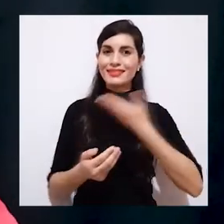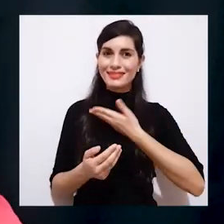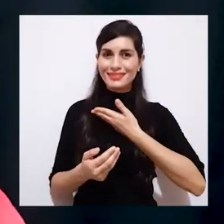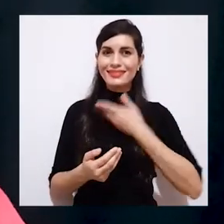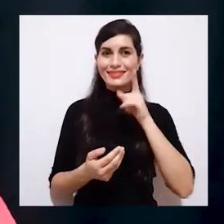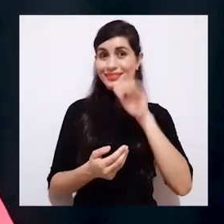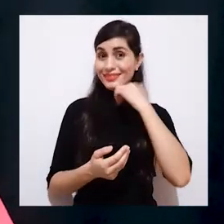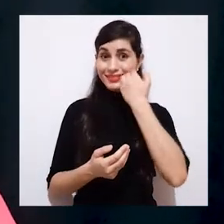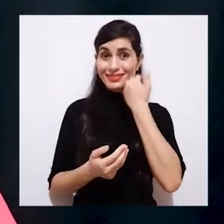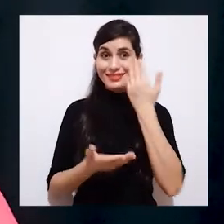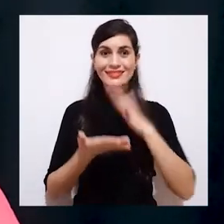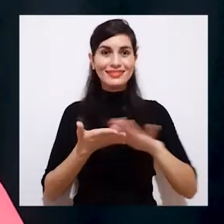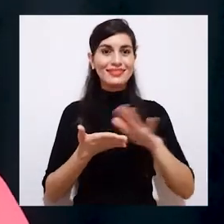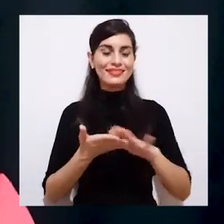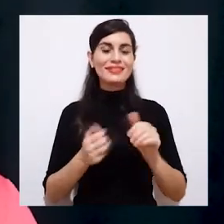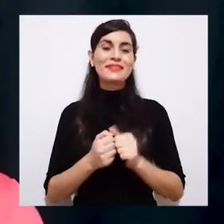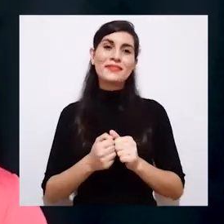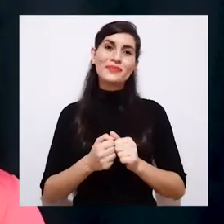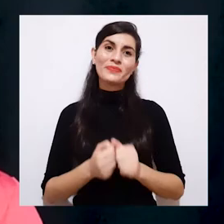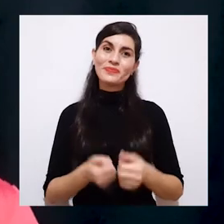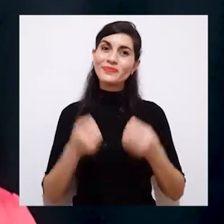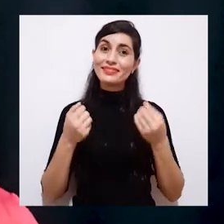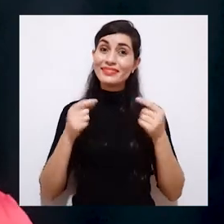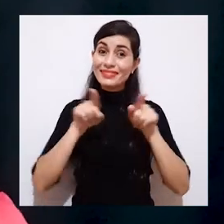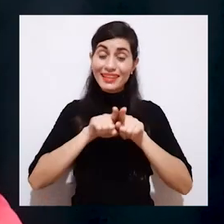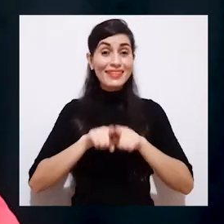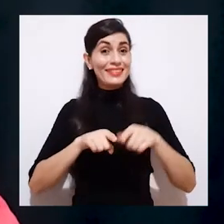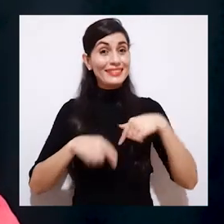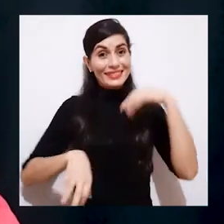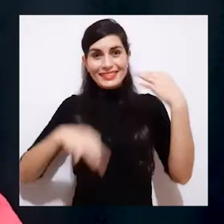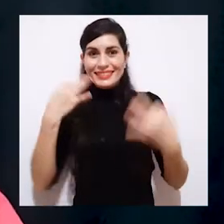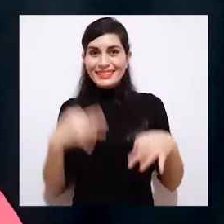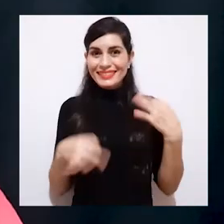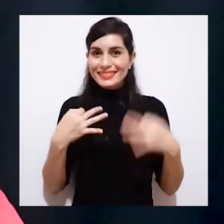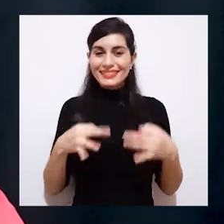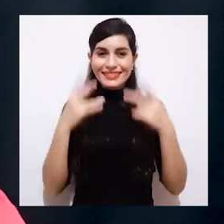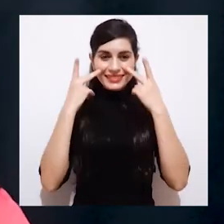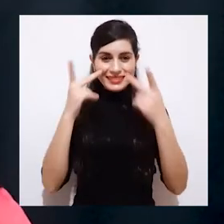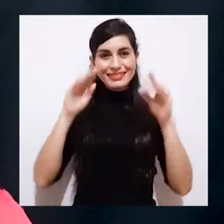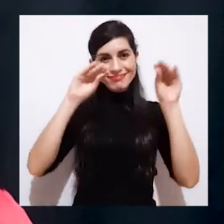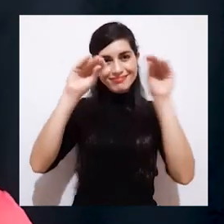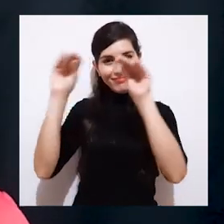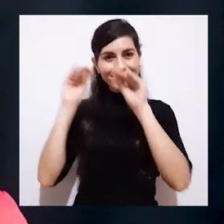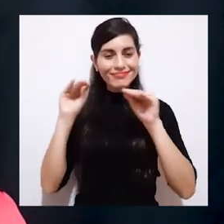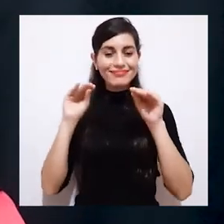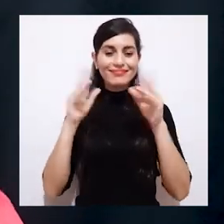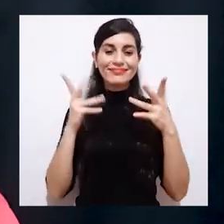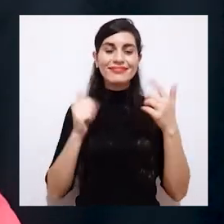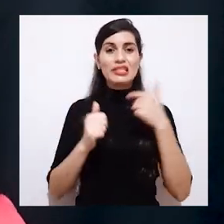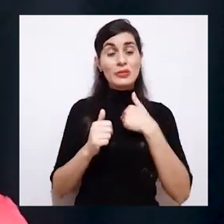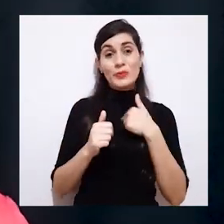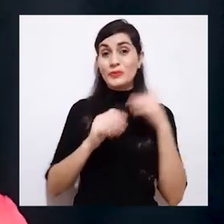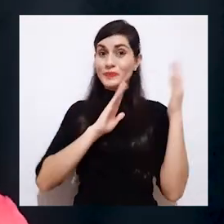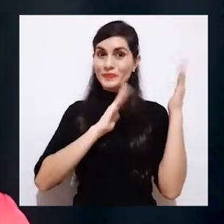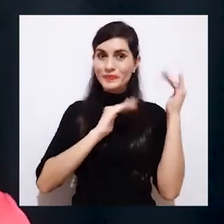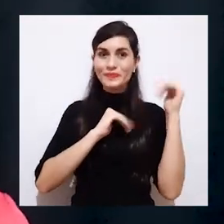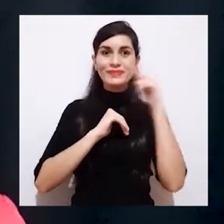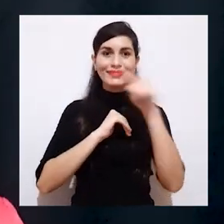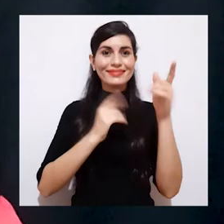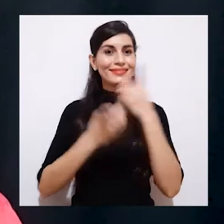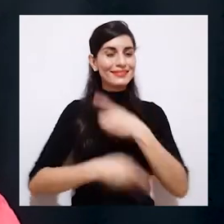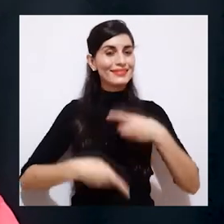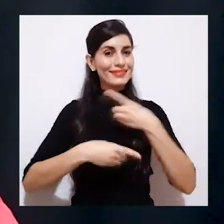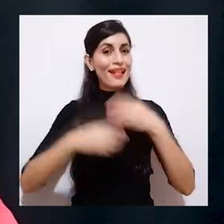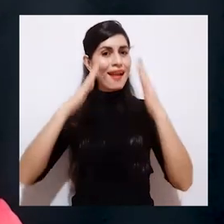ustedes también desean adquirirlos. Así que me encantó esta actividad, espero que, como les digo, que ustedes la puedan